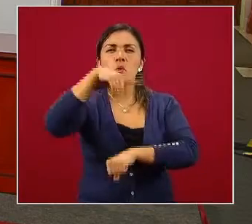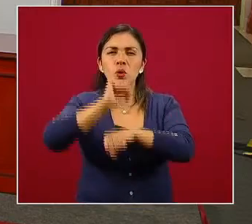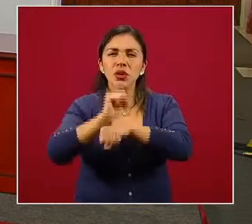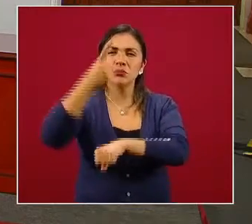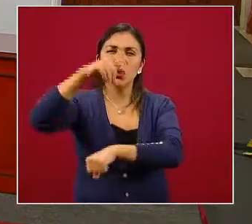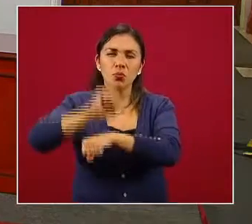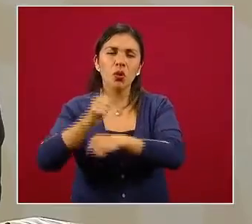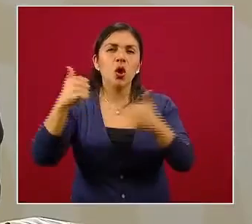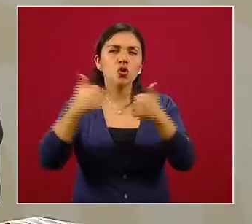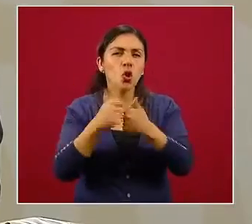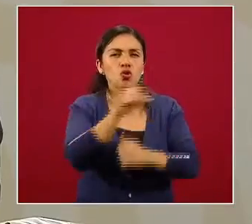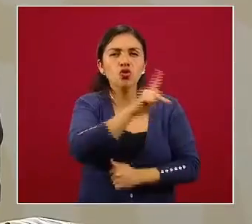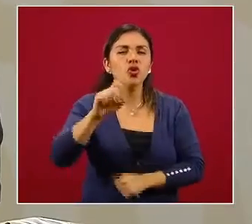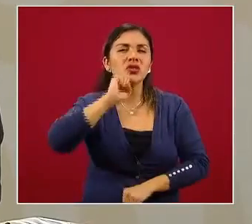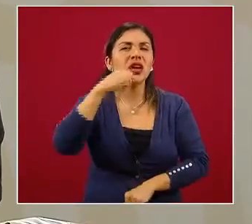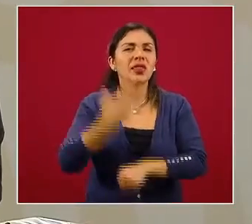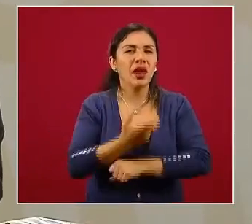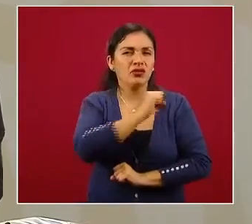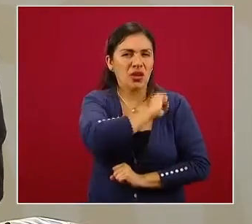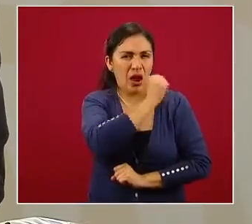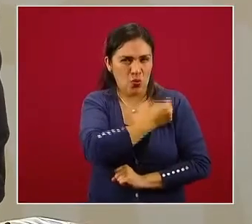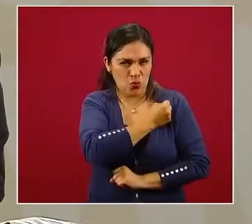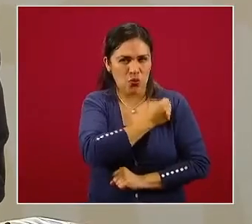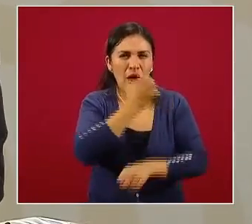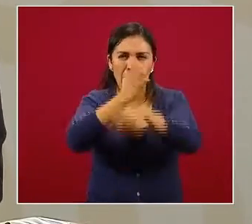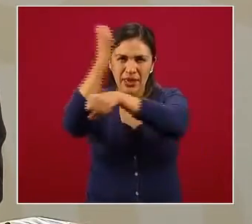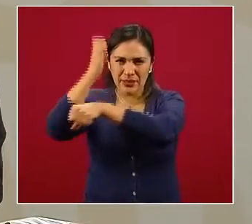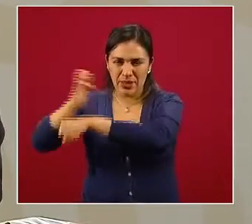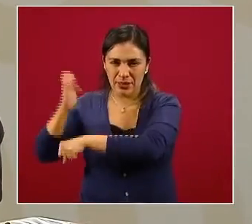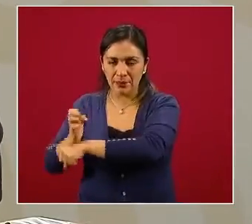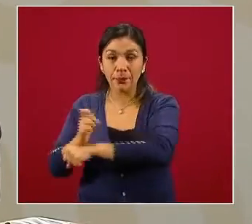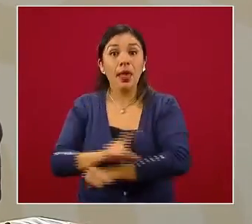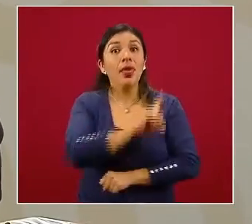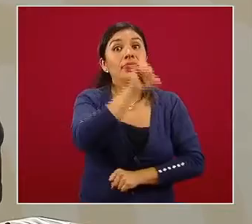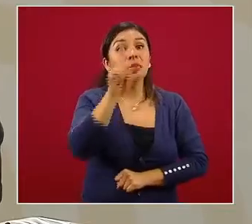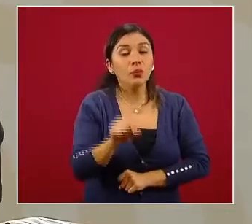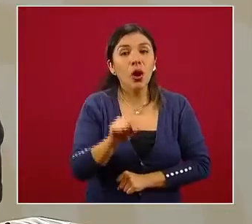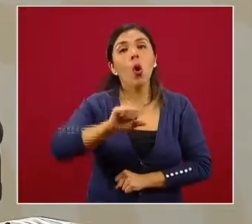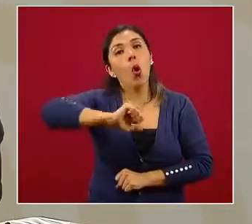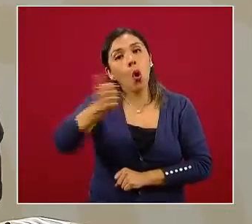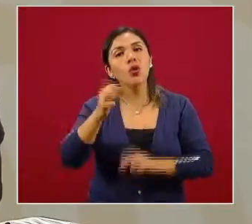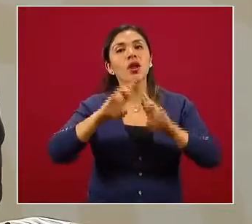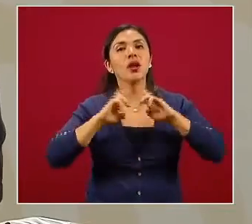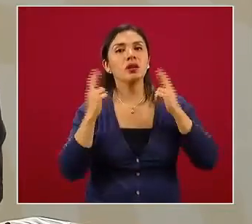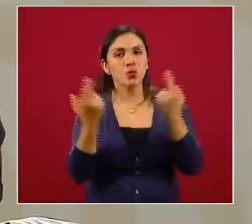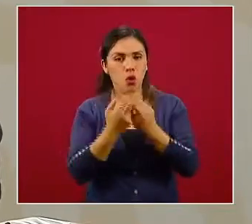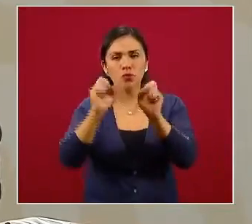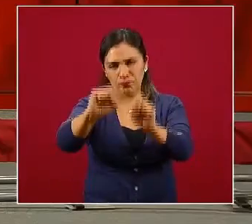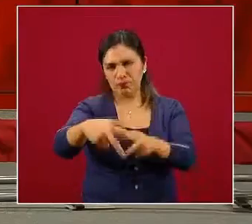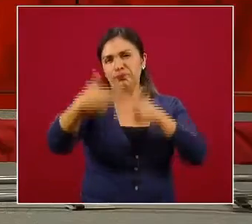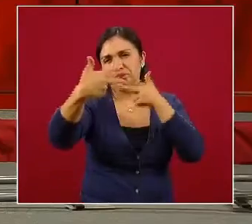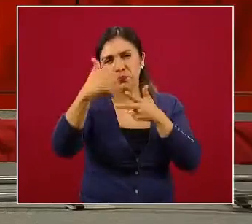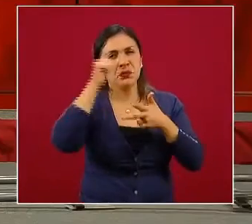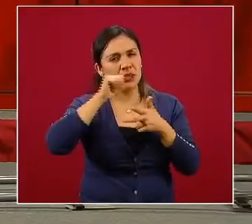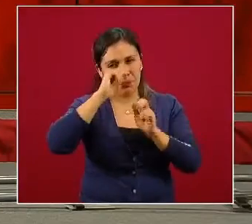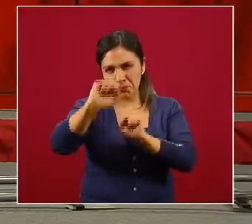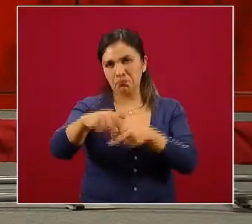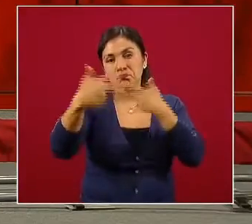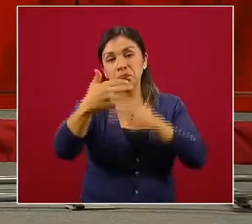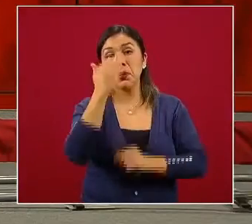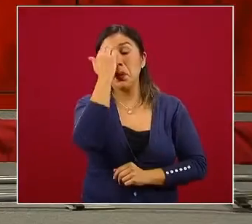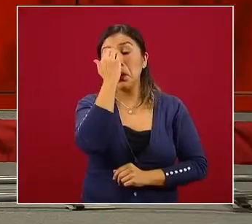tenemos con las y los secretarios de salud estatales, inmediatamente después tuvimos una reunión, todo esto virtual, por